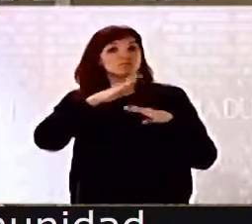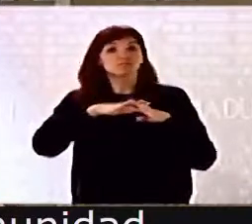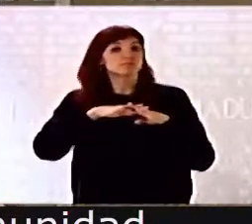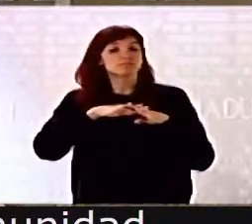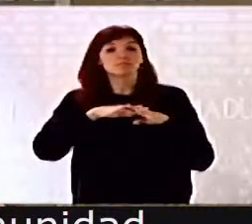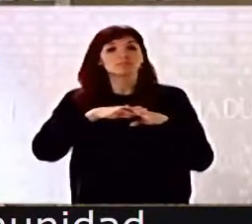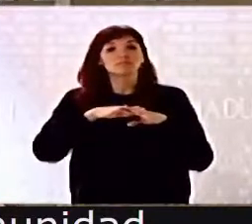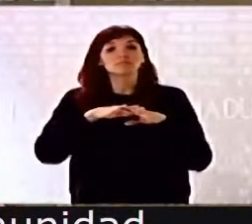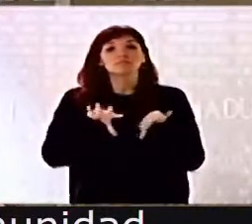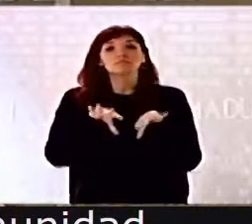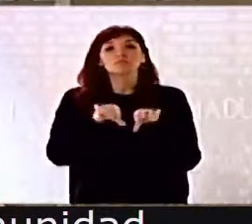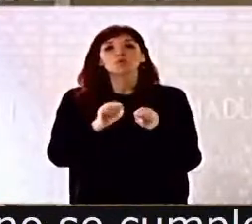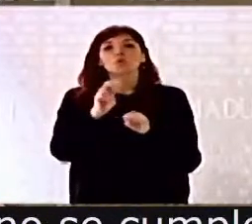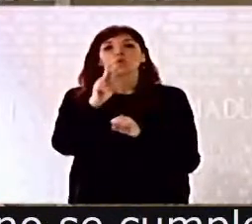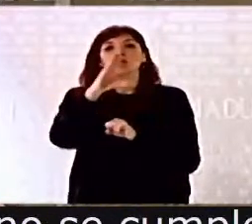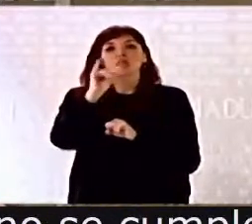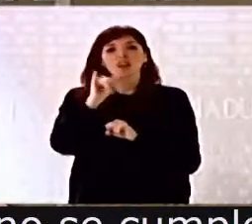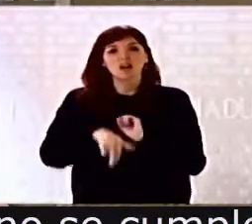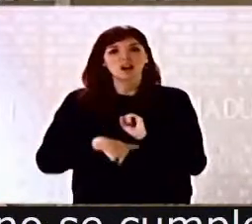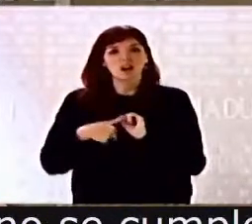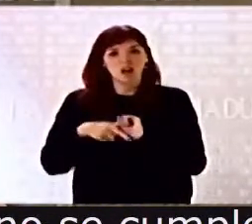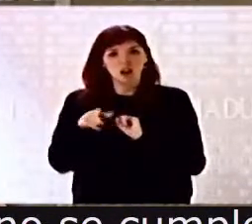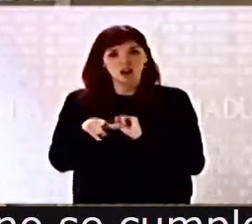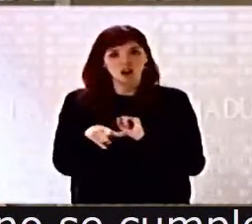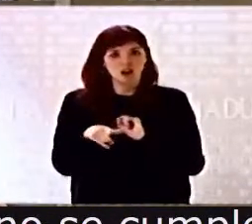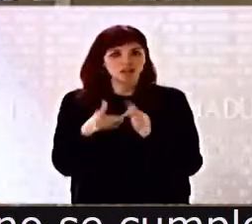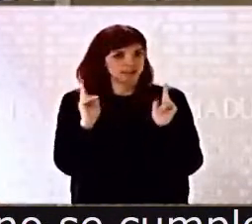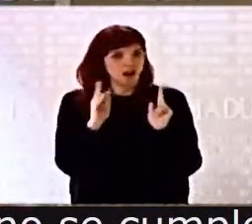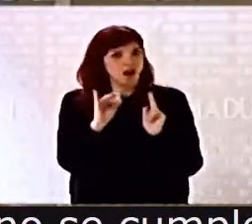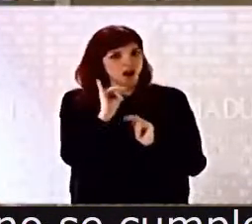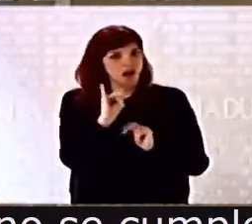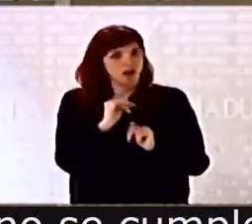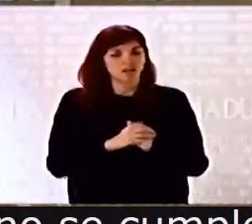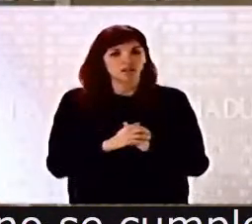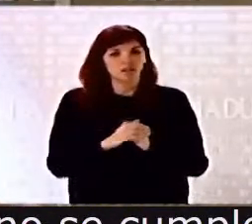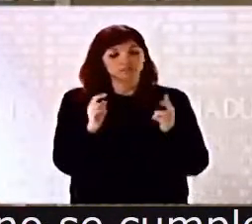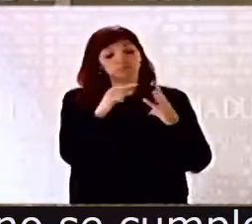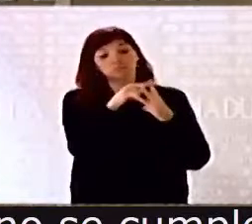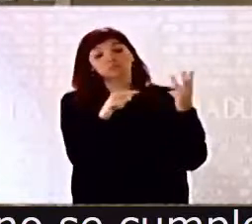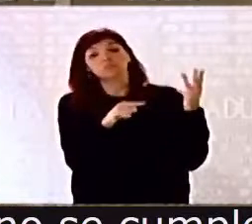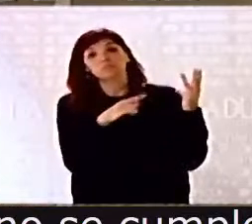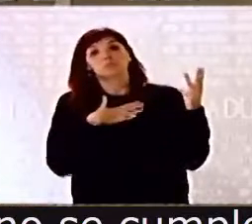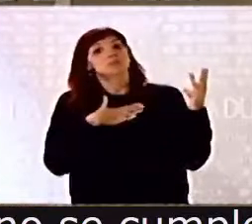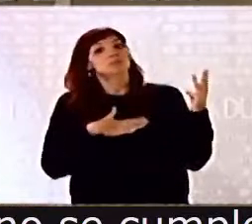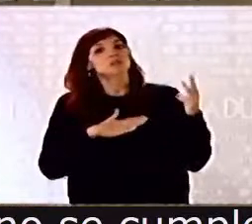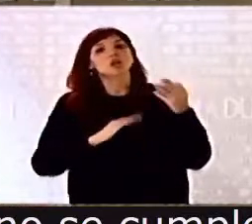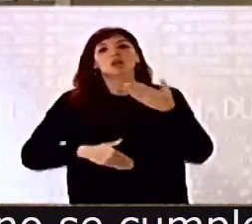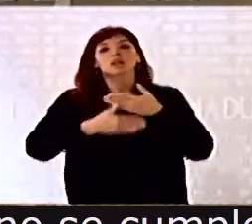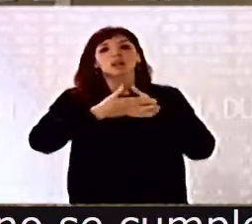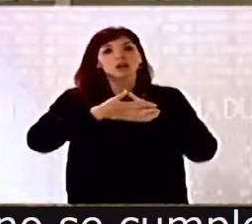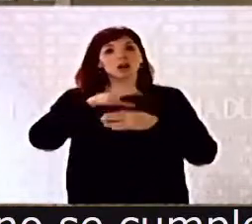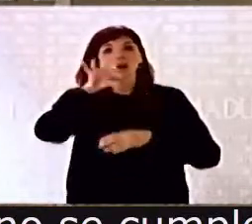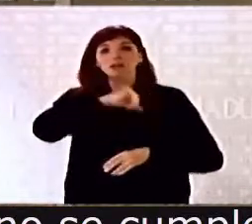ocupación de UCI en general. Por lo tanto, en este momento, esa no es la medida a tomar.